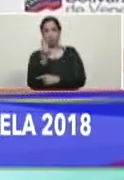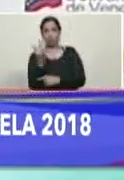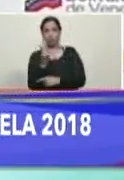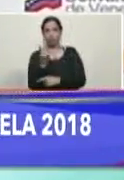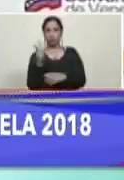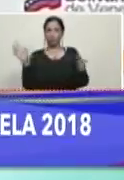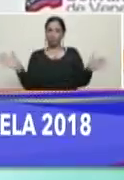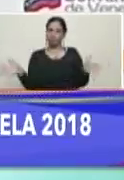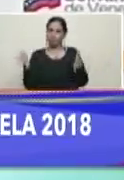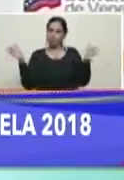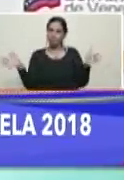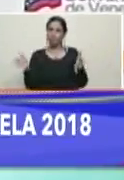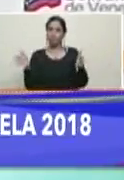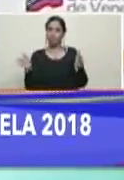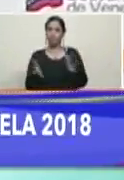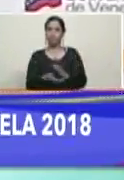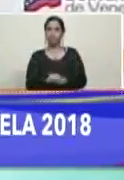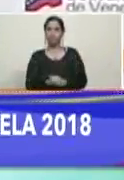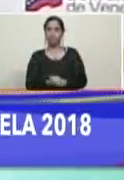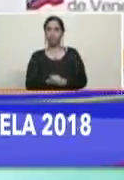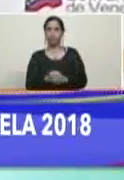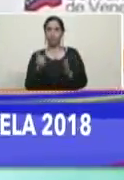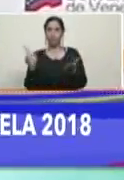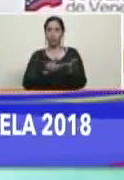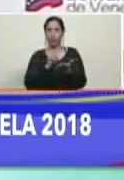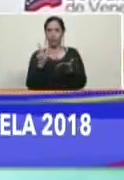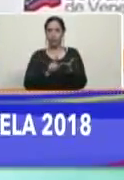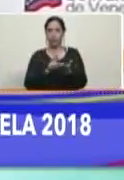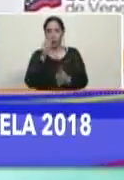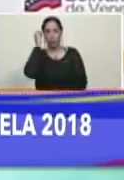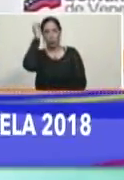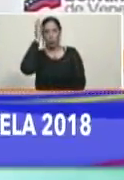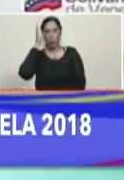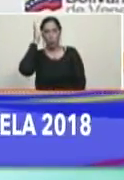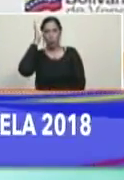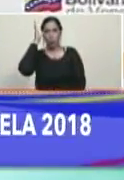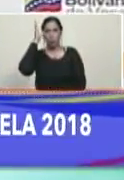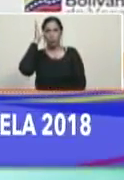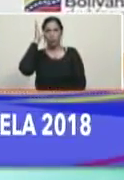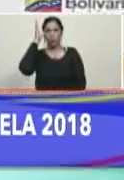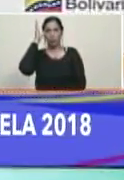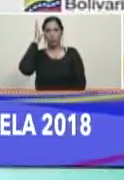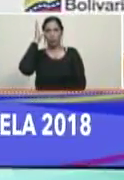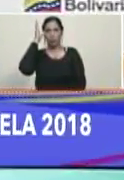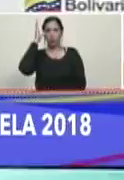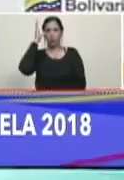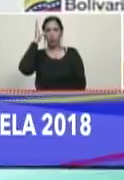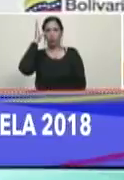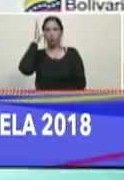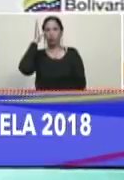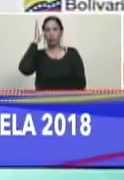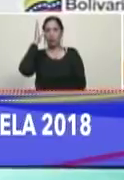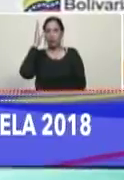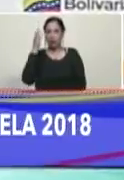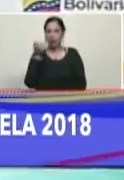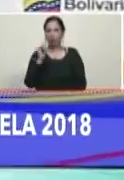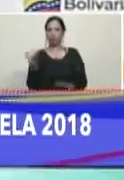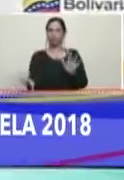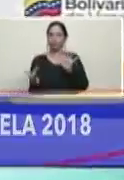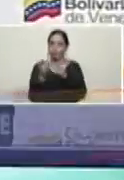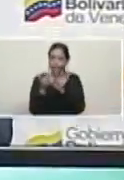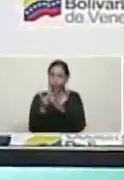promoviendo el libre conocimiento, el libre acceso a la información, a la cultura,